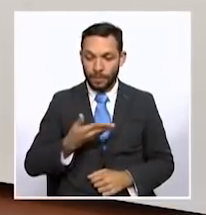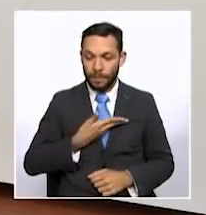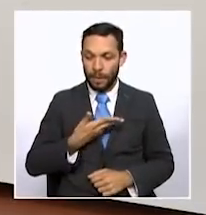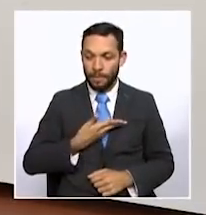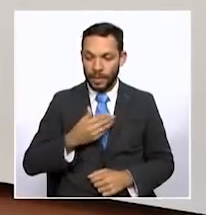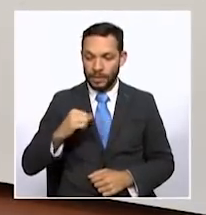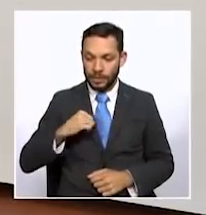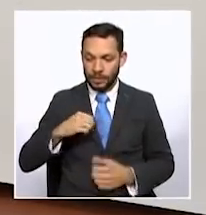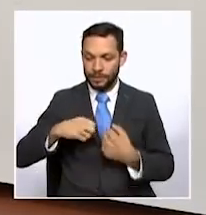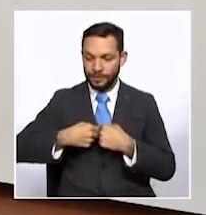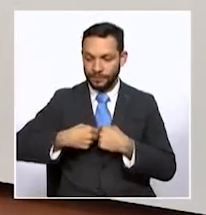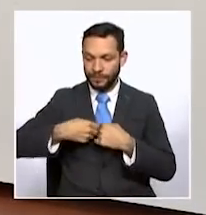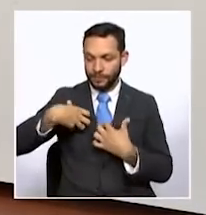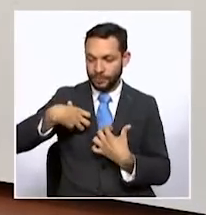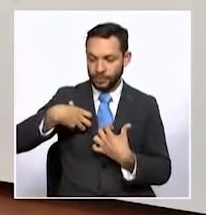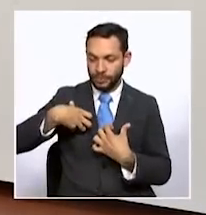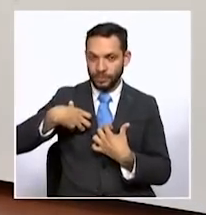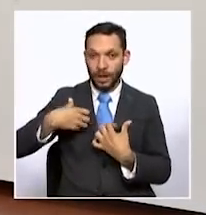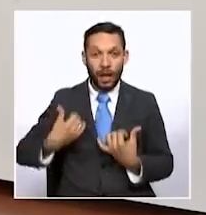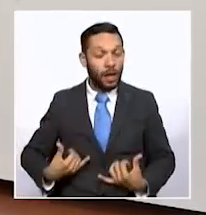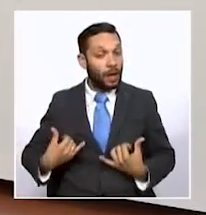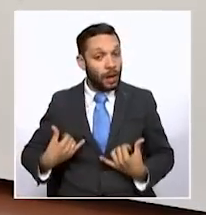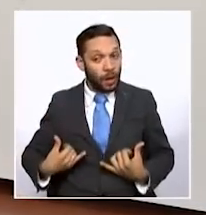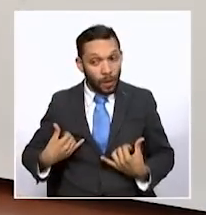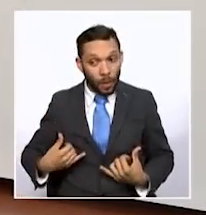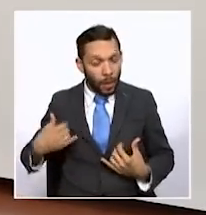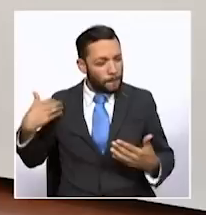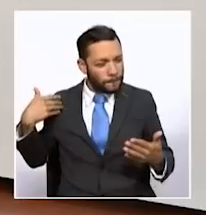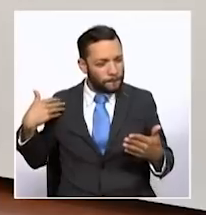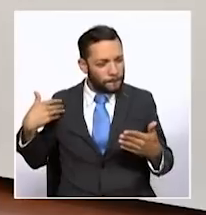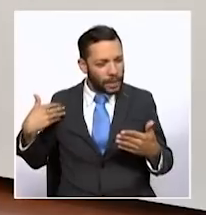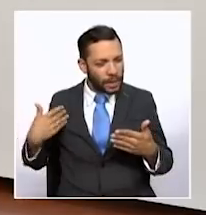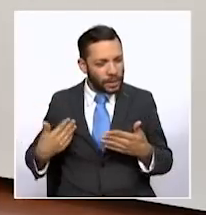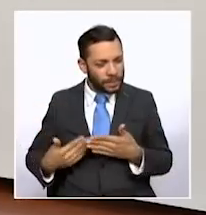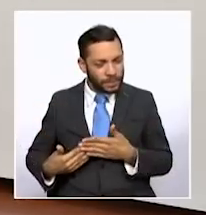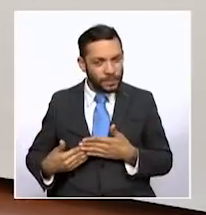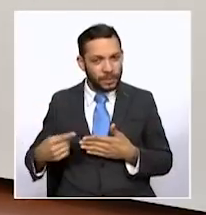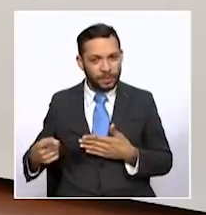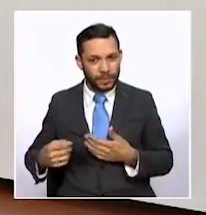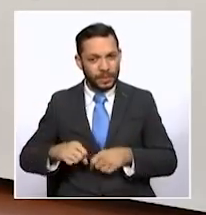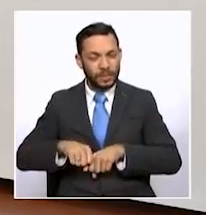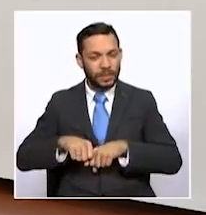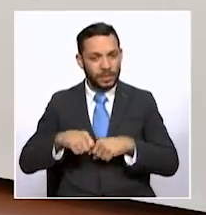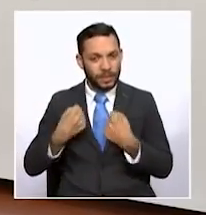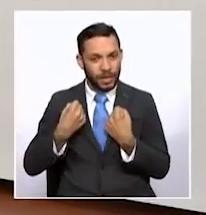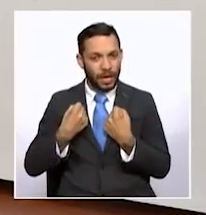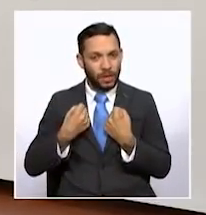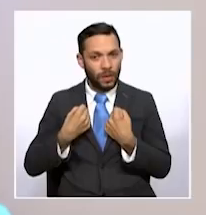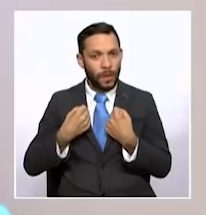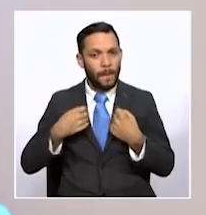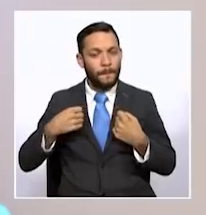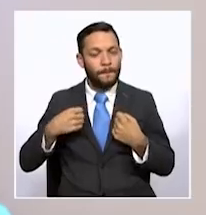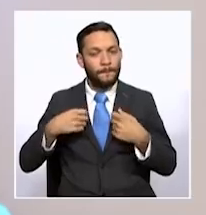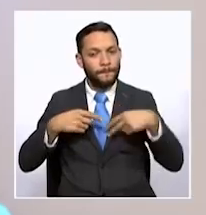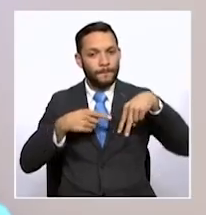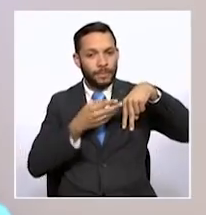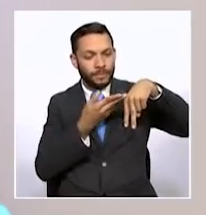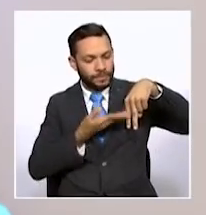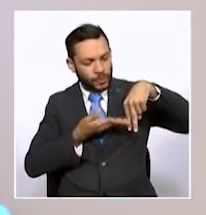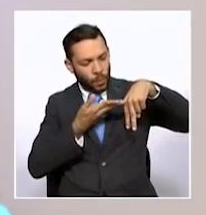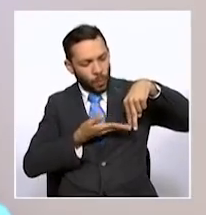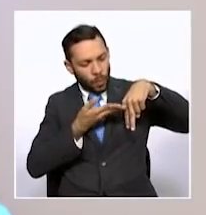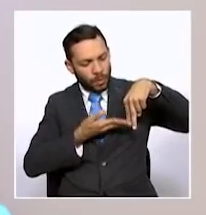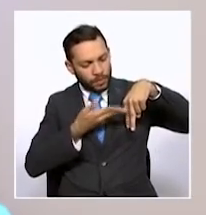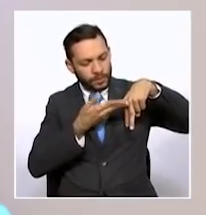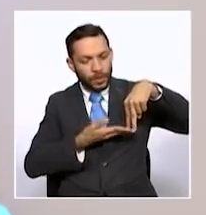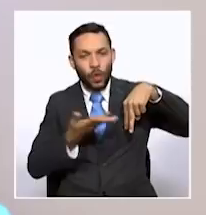y en estos momentos tiene básicamente edematización en los miembros inferiores, pero es más a nivel de rodillas y a nivel